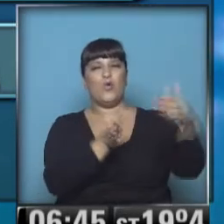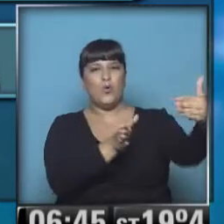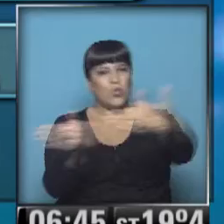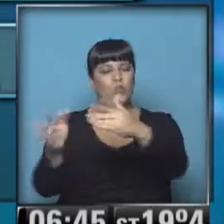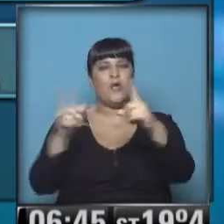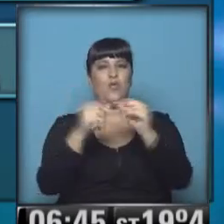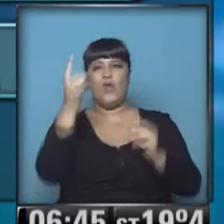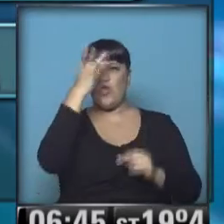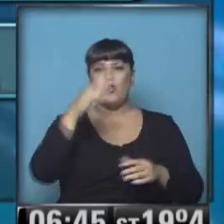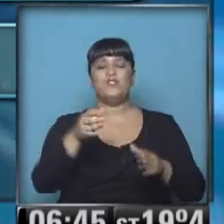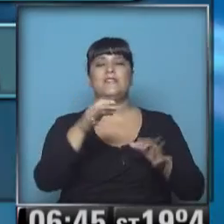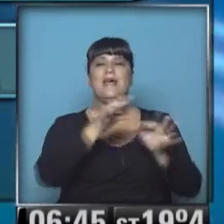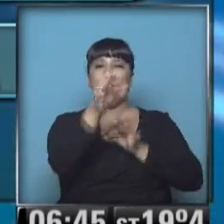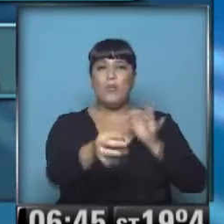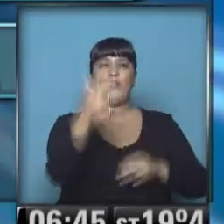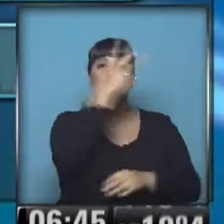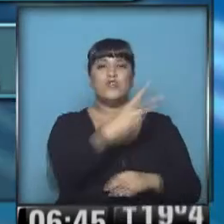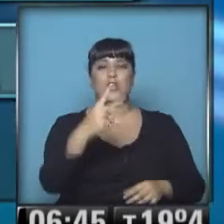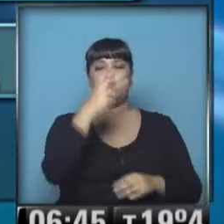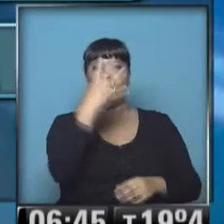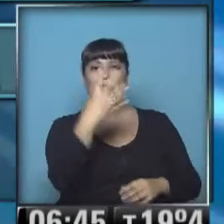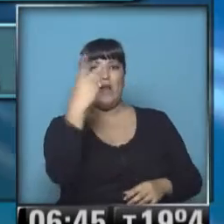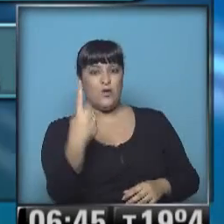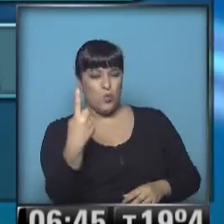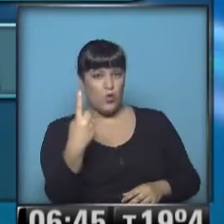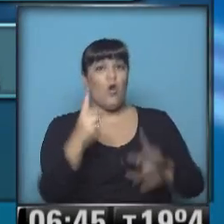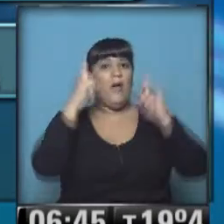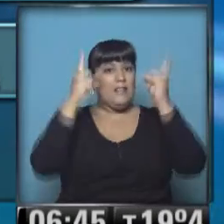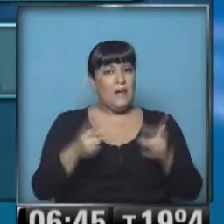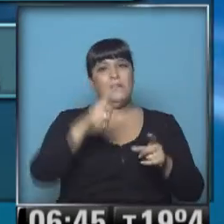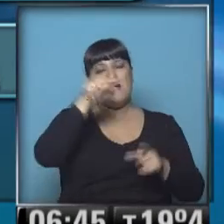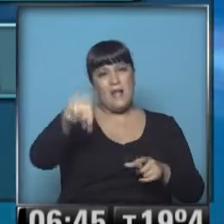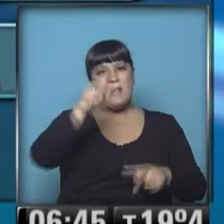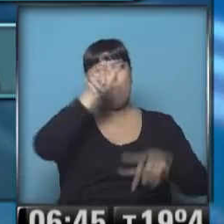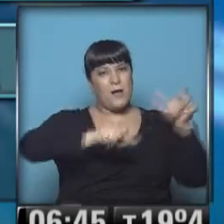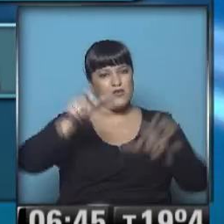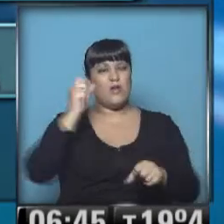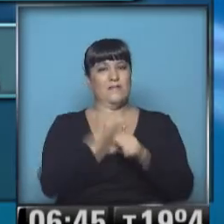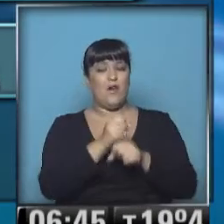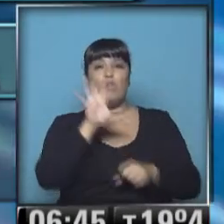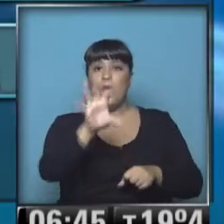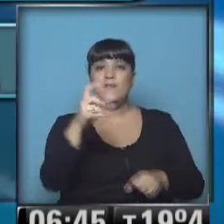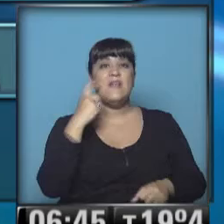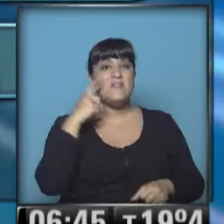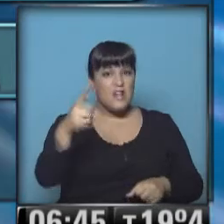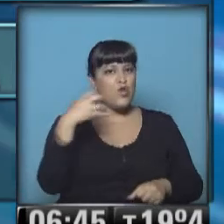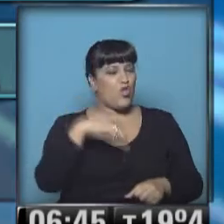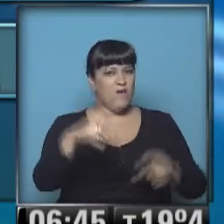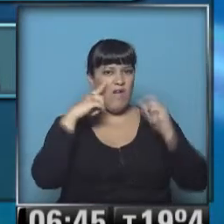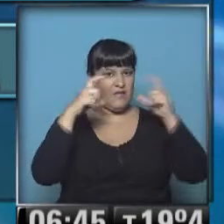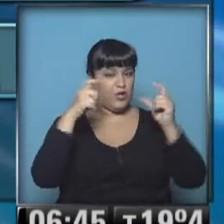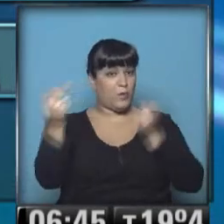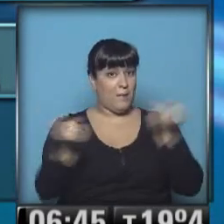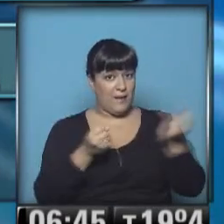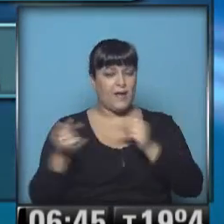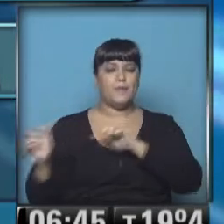en el kilómetro 241. Y en este sector también se están realizando obras, entonces provincia de Entre Ríos, transiten con cuidado. De